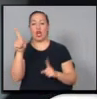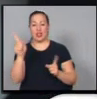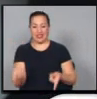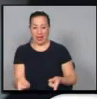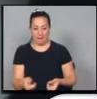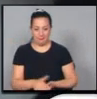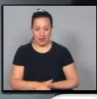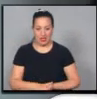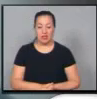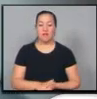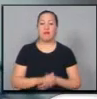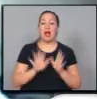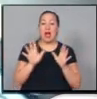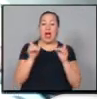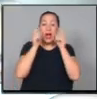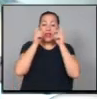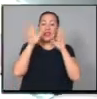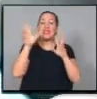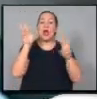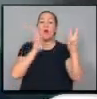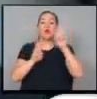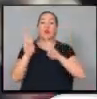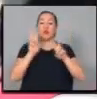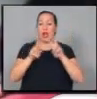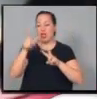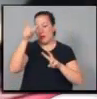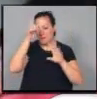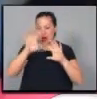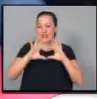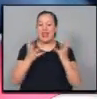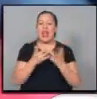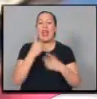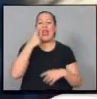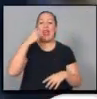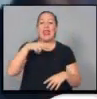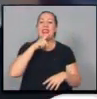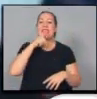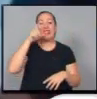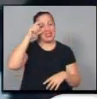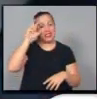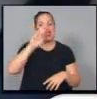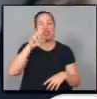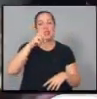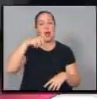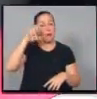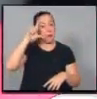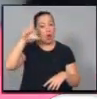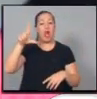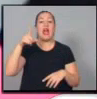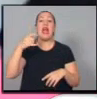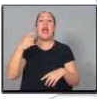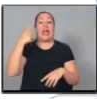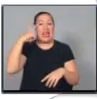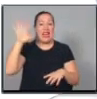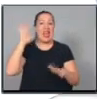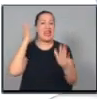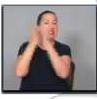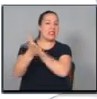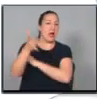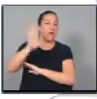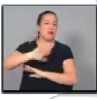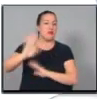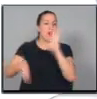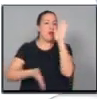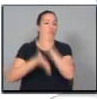está. Bueno, atención, lo estaba buscando Interpol. Se cree que pudo haber cruzado la frontera y que podría haberse refugiado ahora en Paraguay.